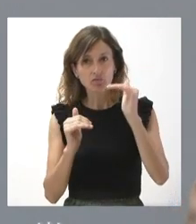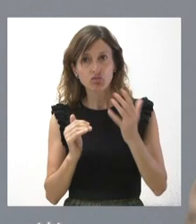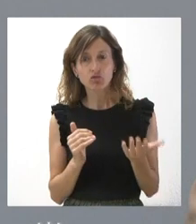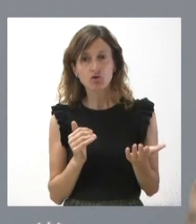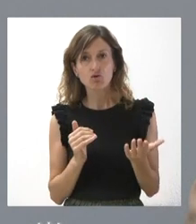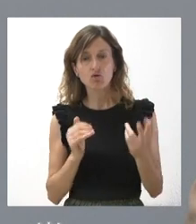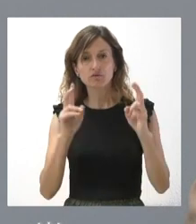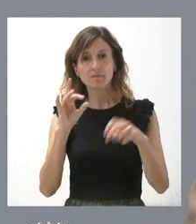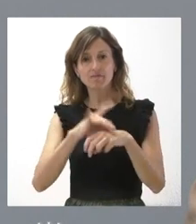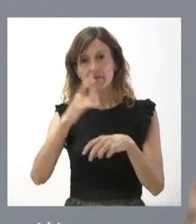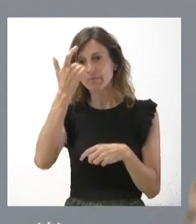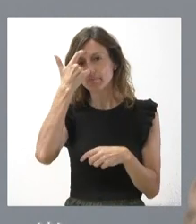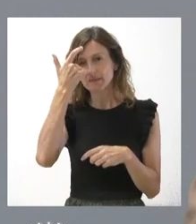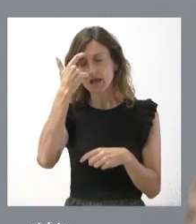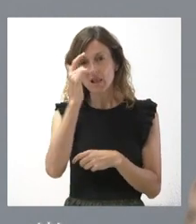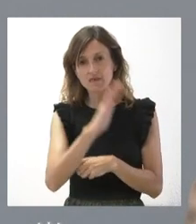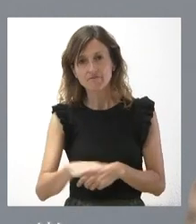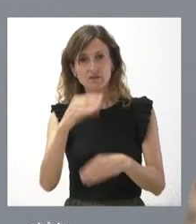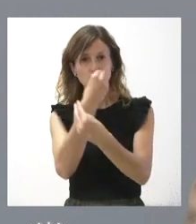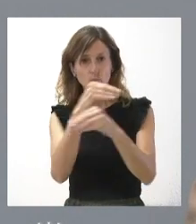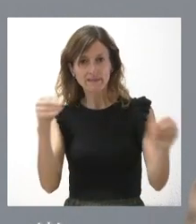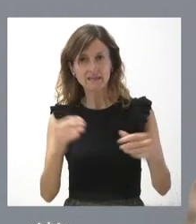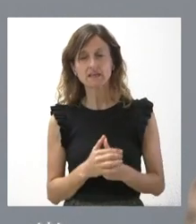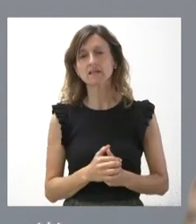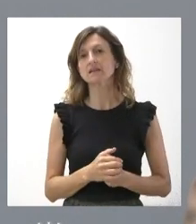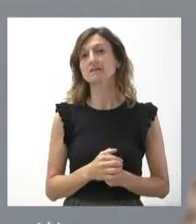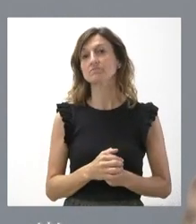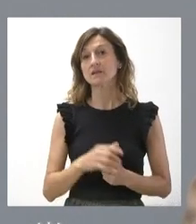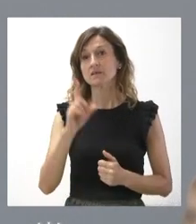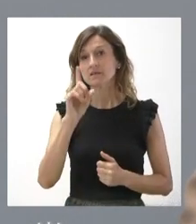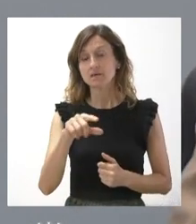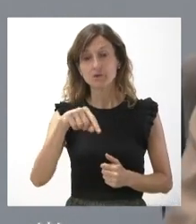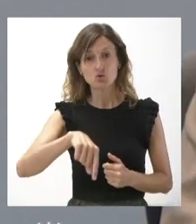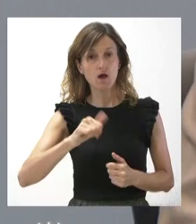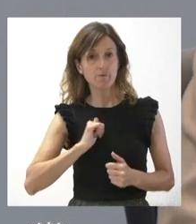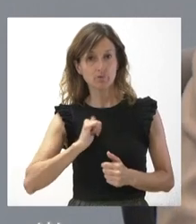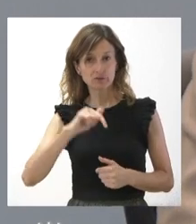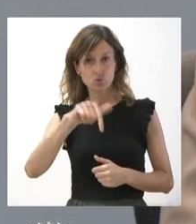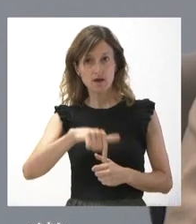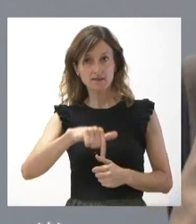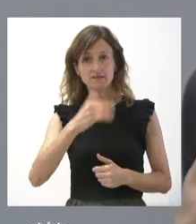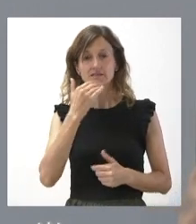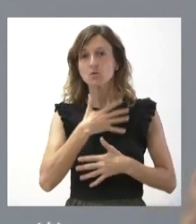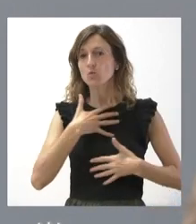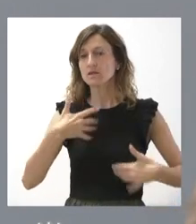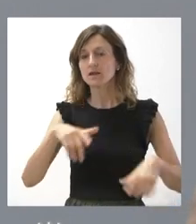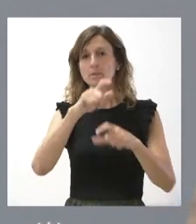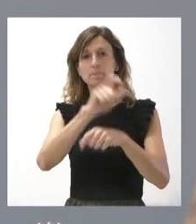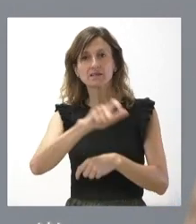la enfermedad mental infanto-juvenil. Y, por tanto, desde aquí yo aprovecho también para que cualquier persona que